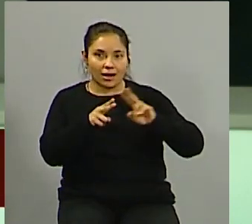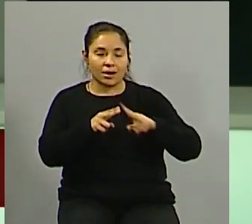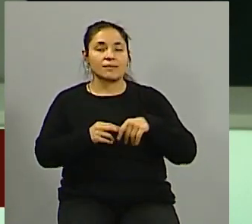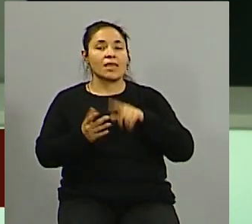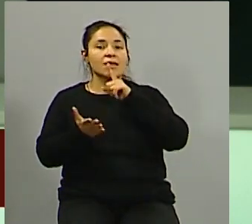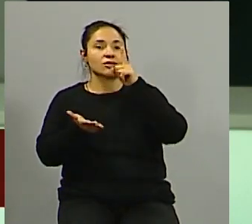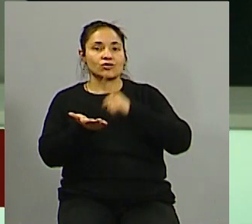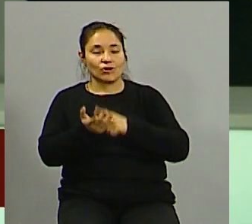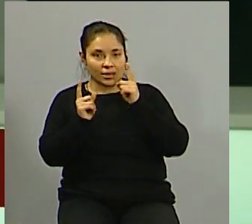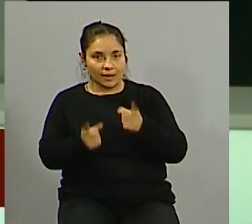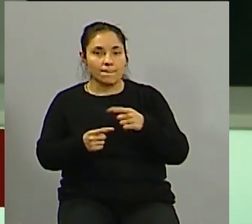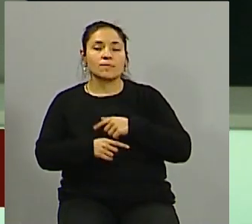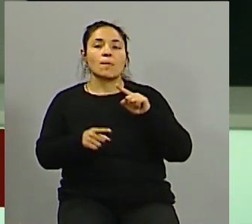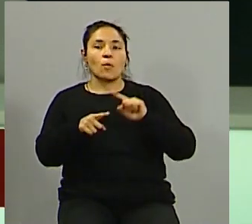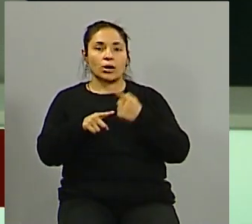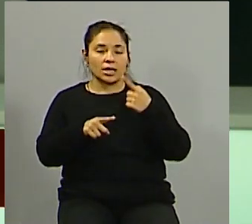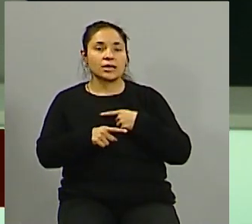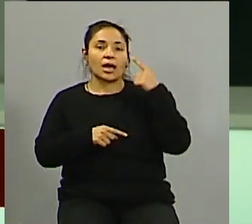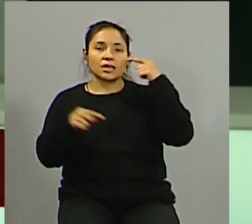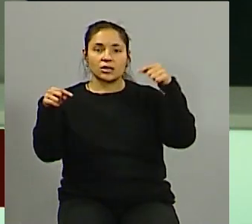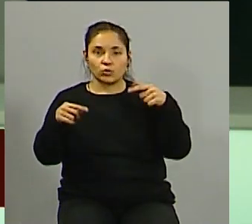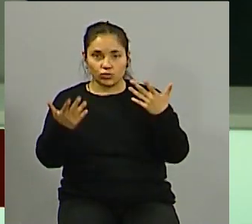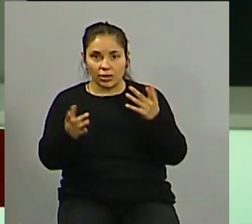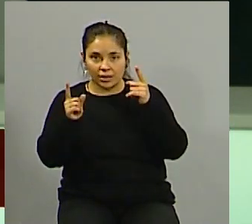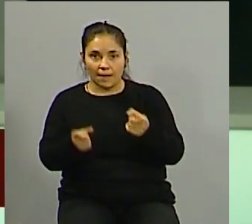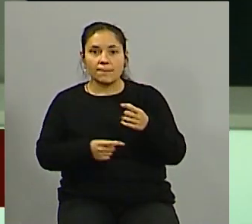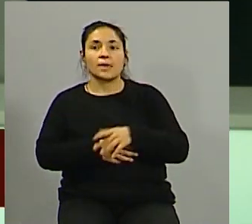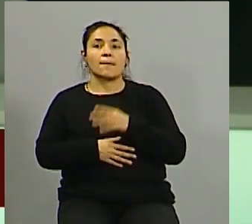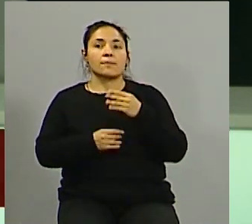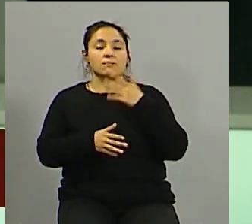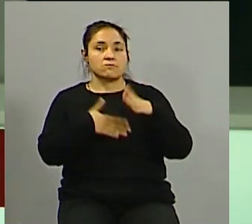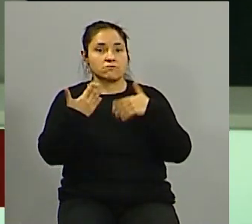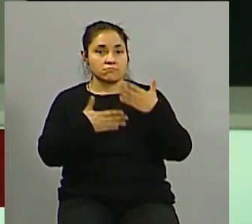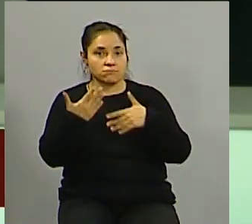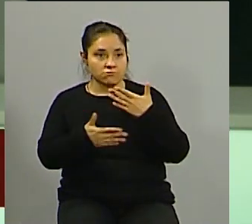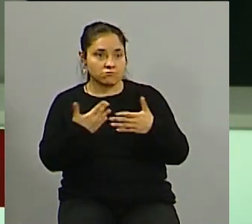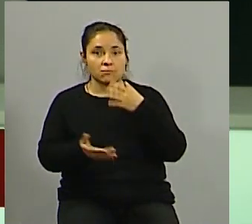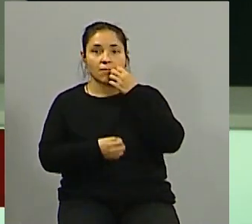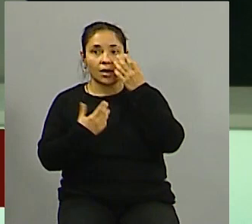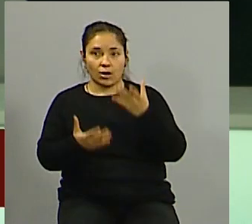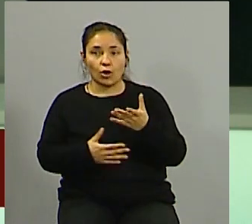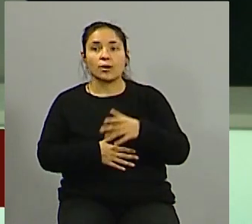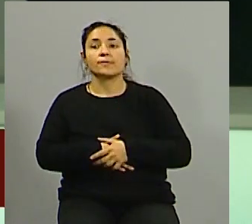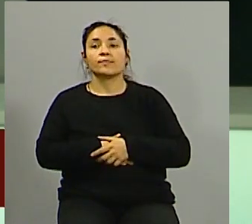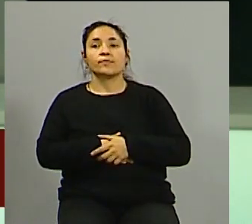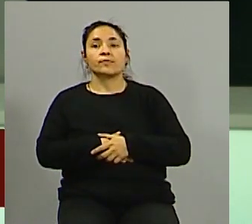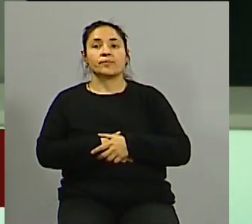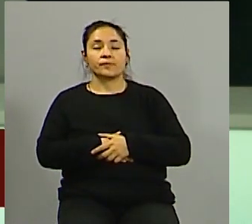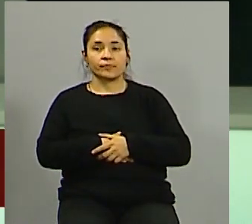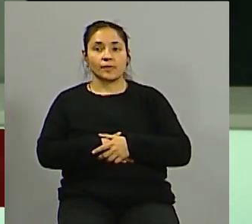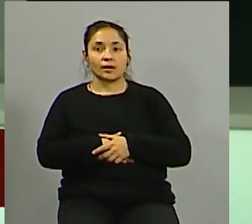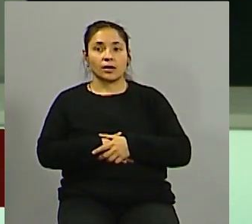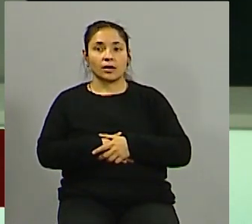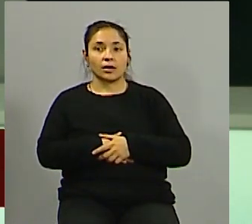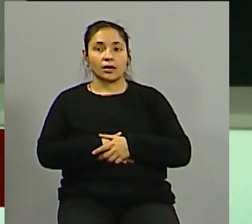decisiones también, por supuesto, políticas e institucionales que han permitido ir perfeccionando esa situación. Lo que